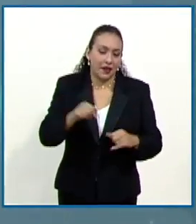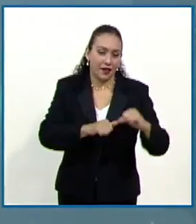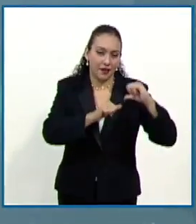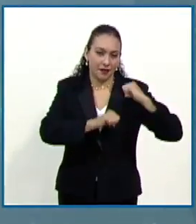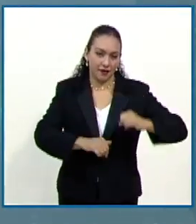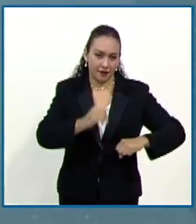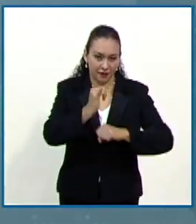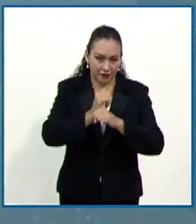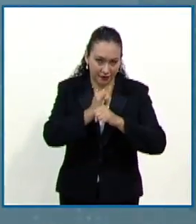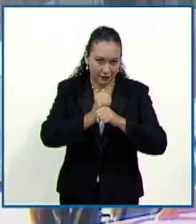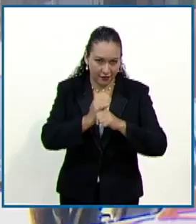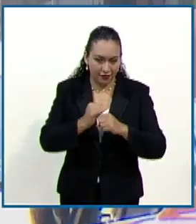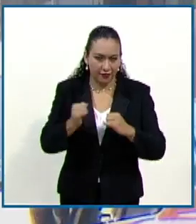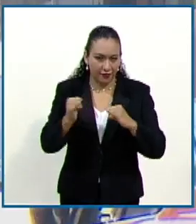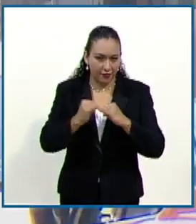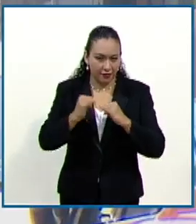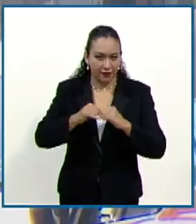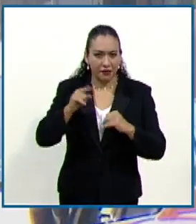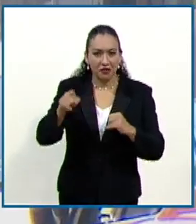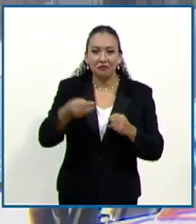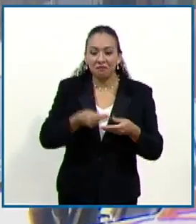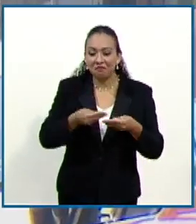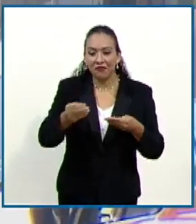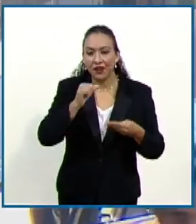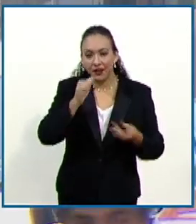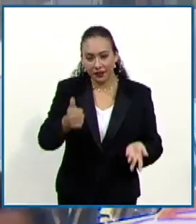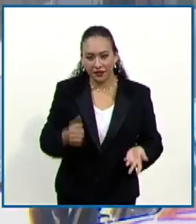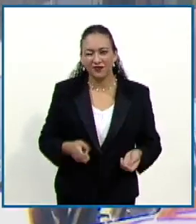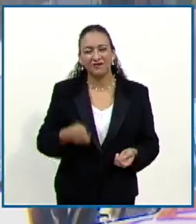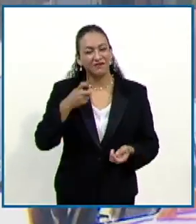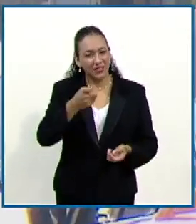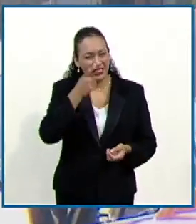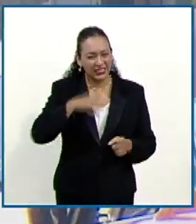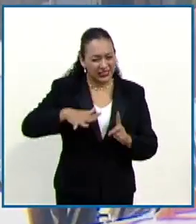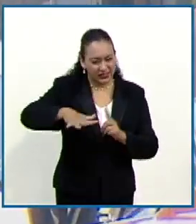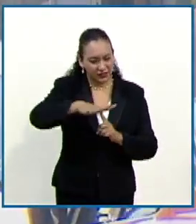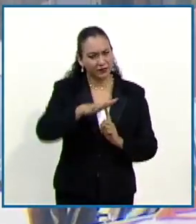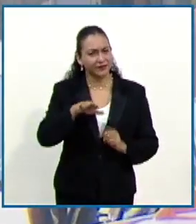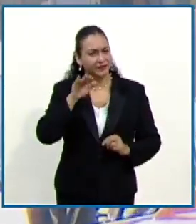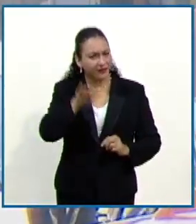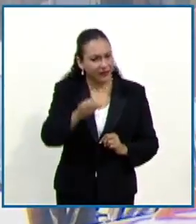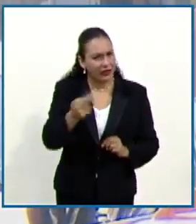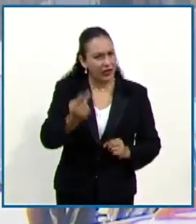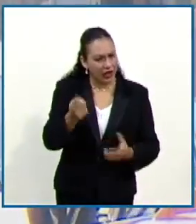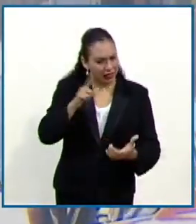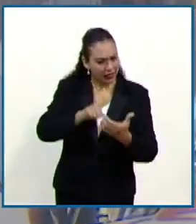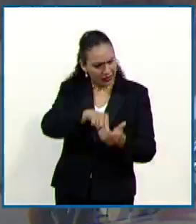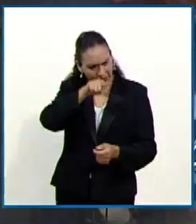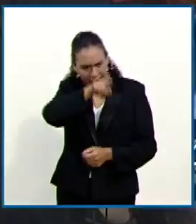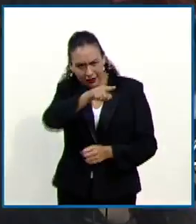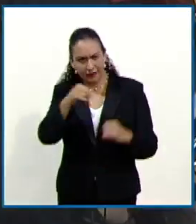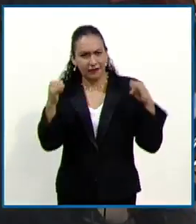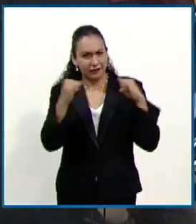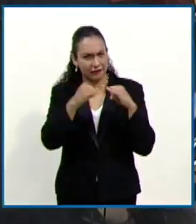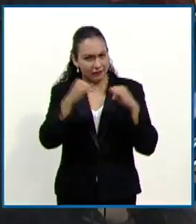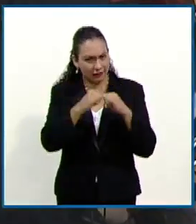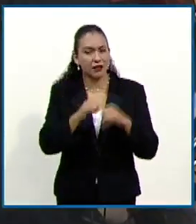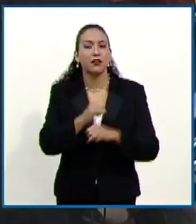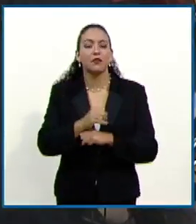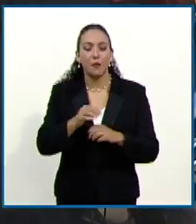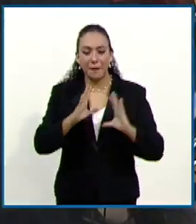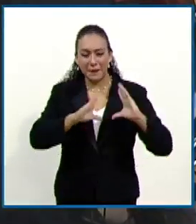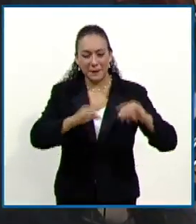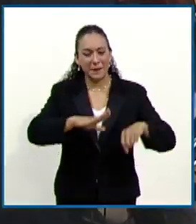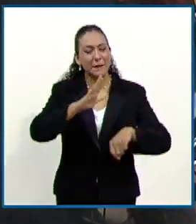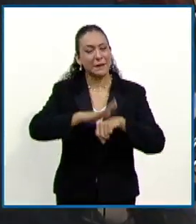falta de protección de las autoridades. Ante este panorama, propone invertir en capacitación y recursos forenses, fortalecer